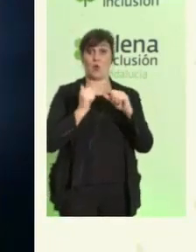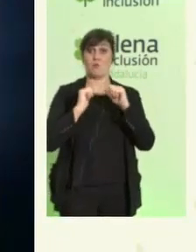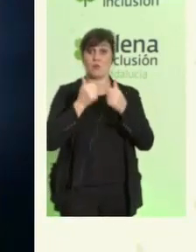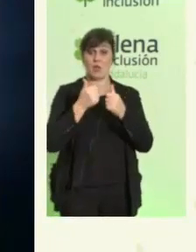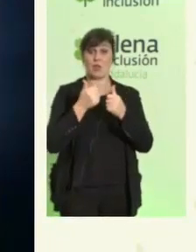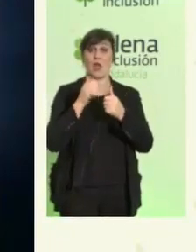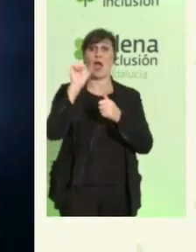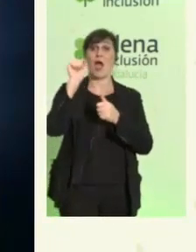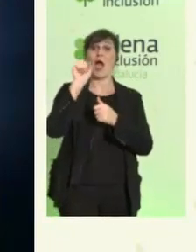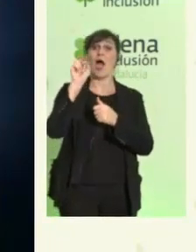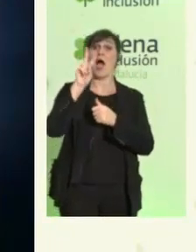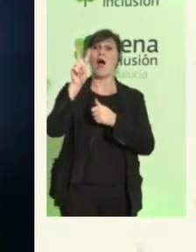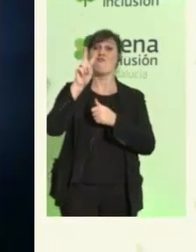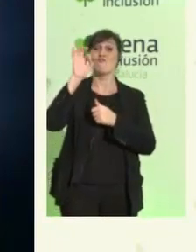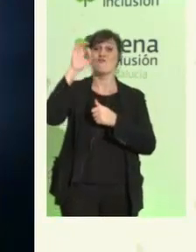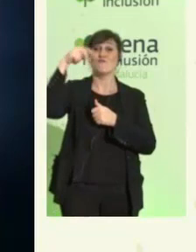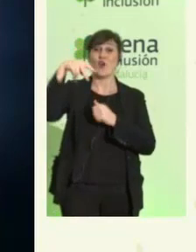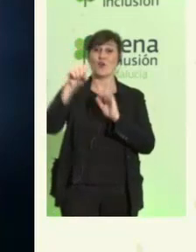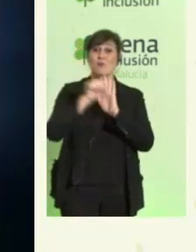Avon,